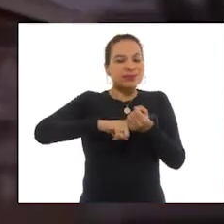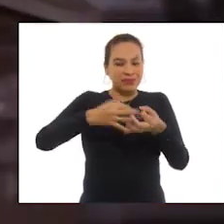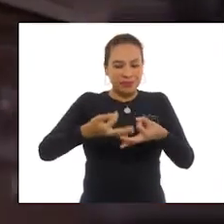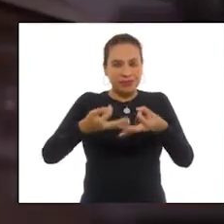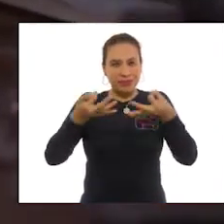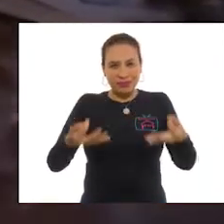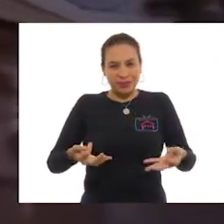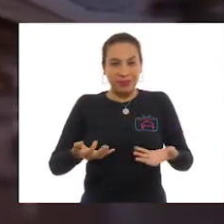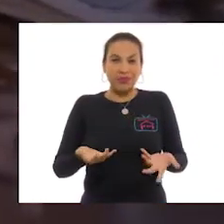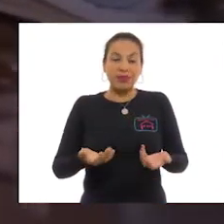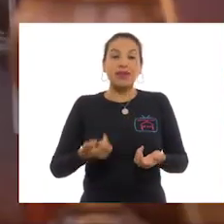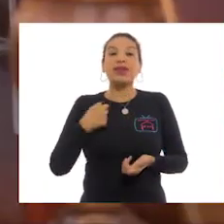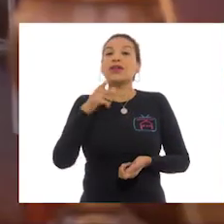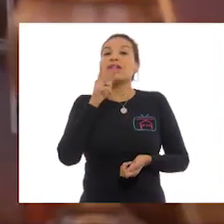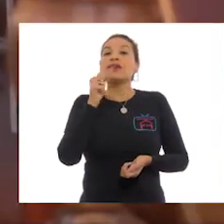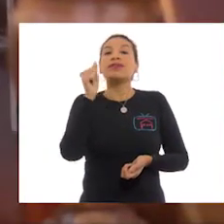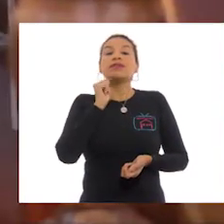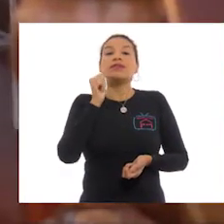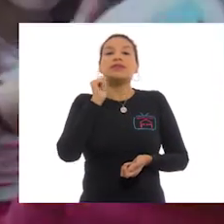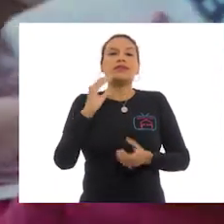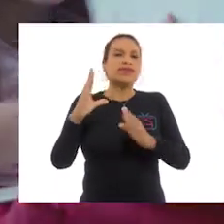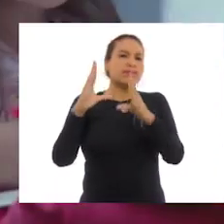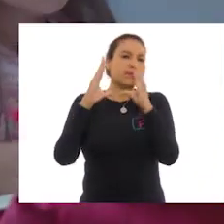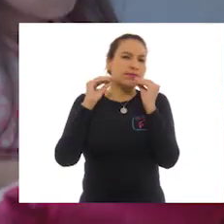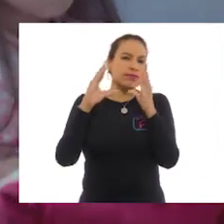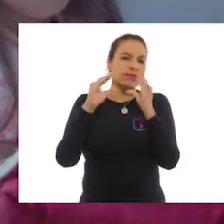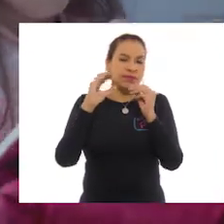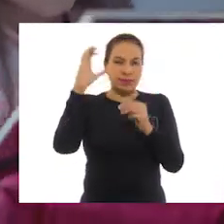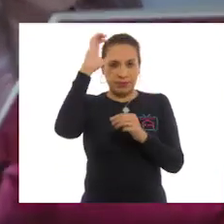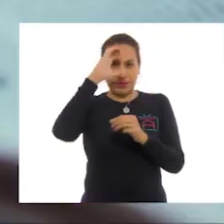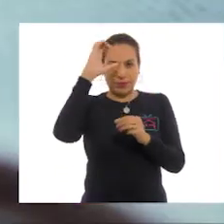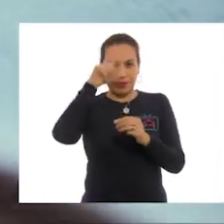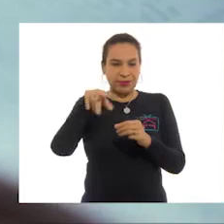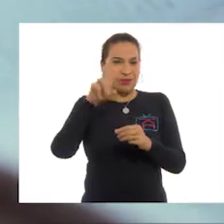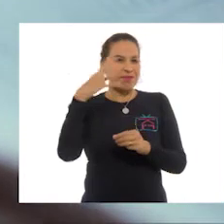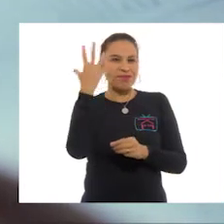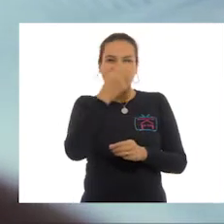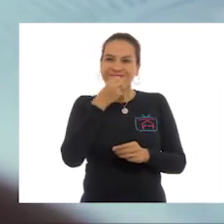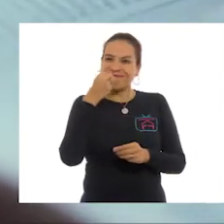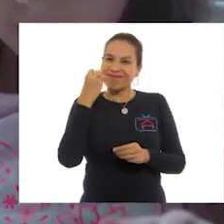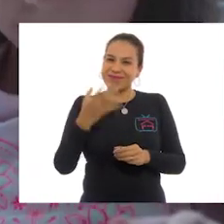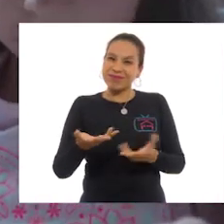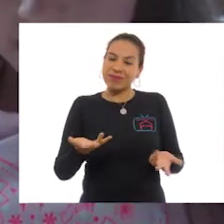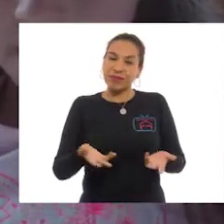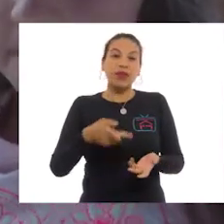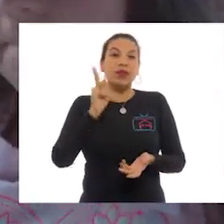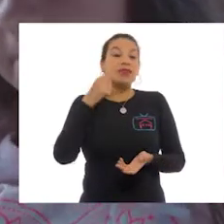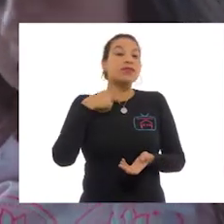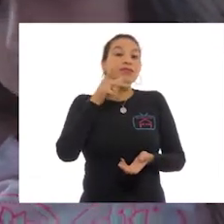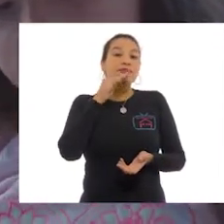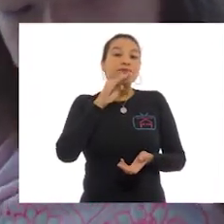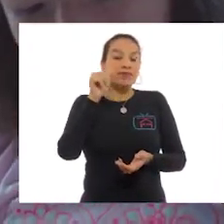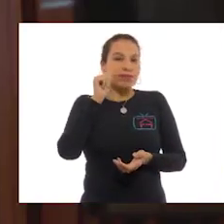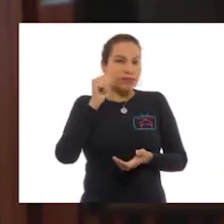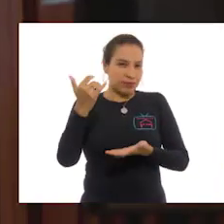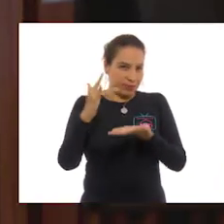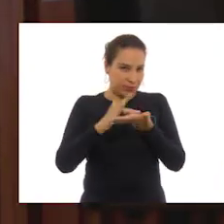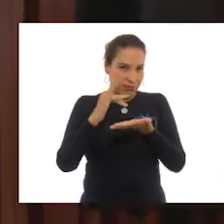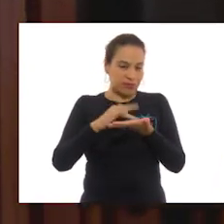Tierra. Mi papá siempre nos enseñó que las ciencias eran maravillosas. Y aunque mis papás siempre me